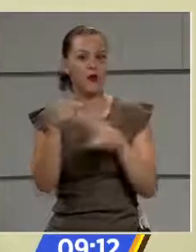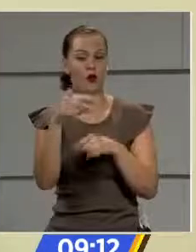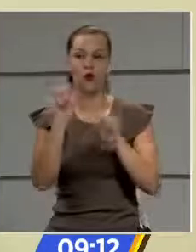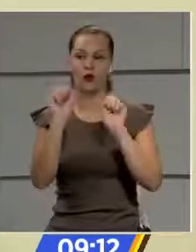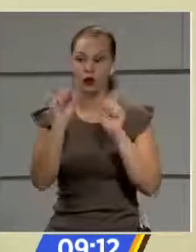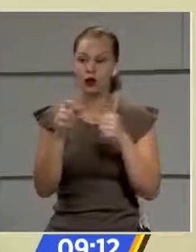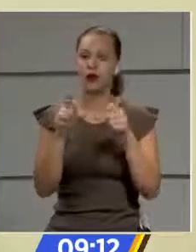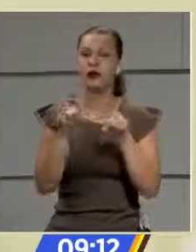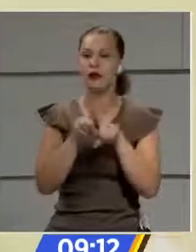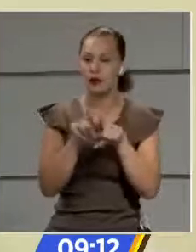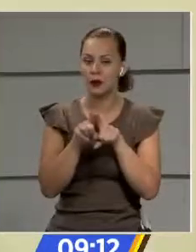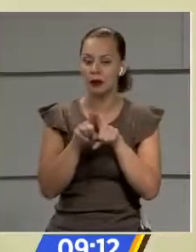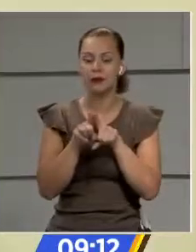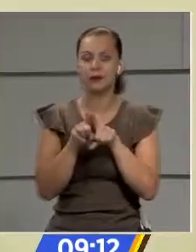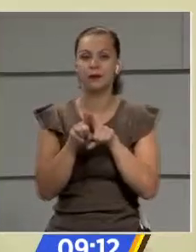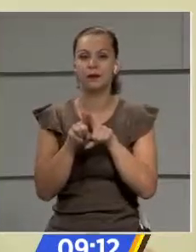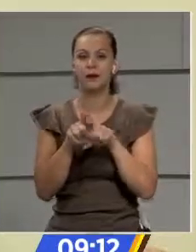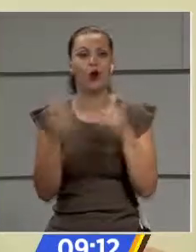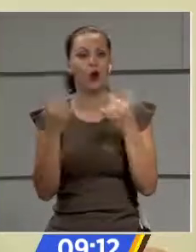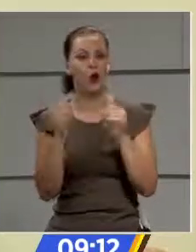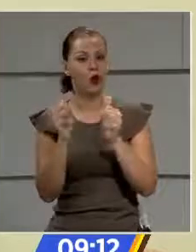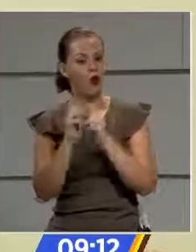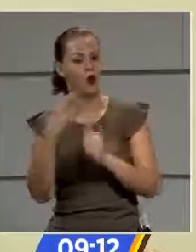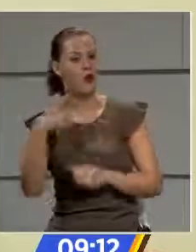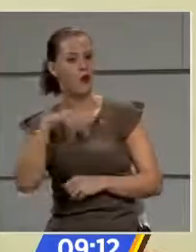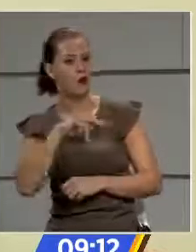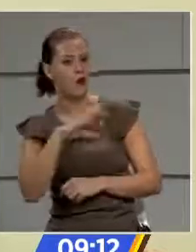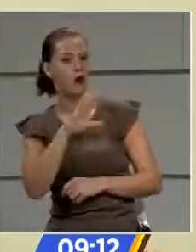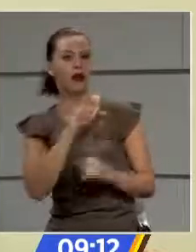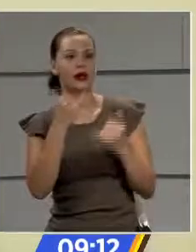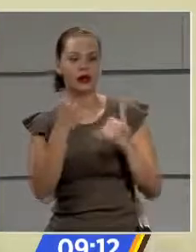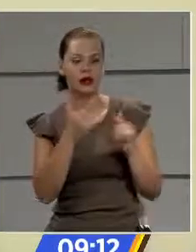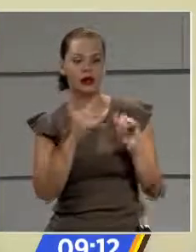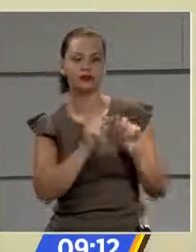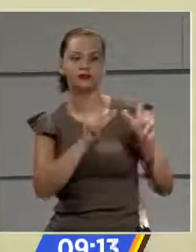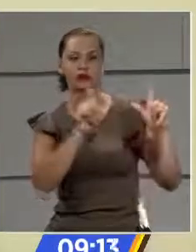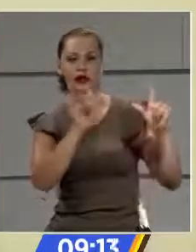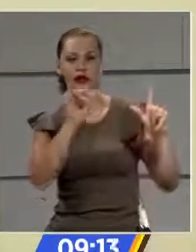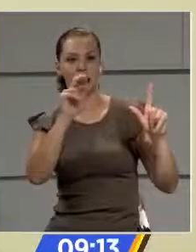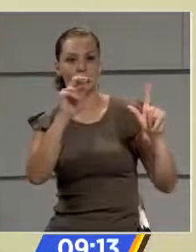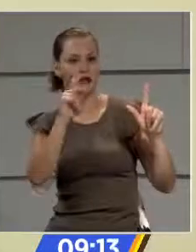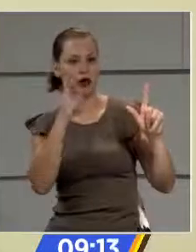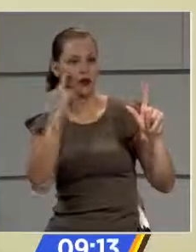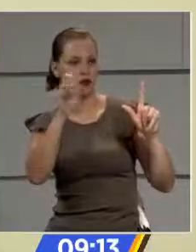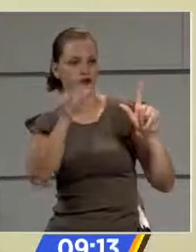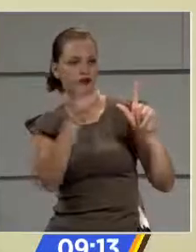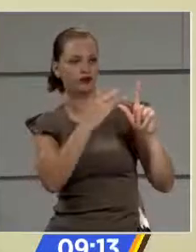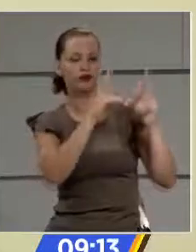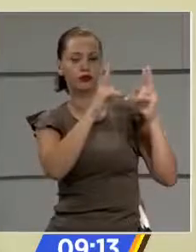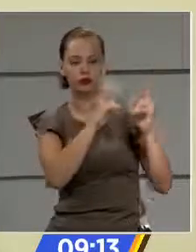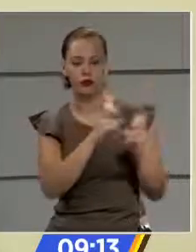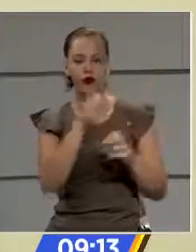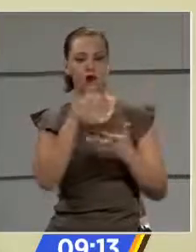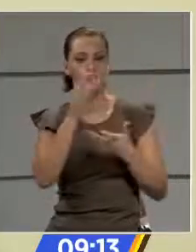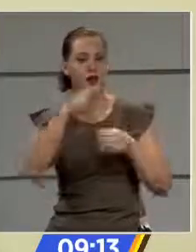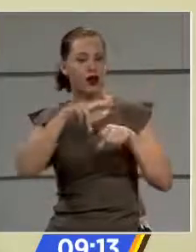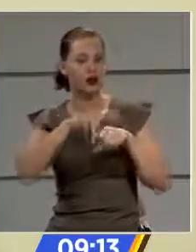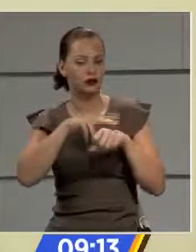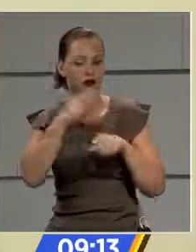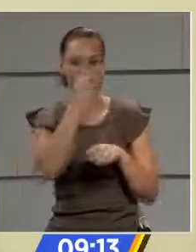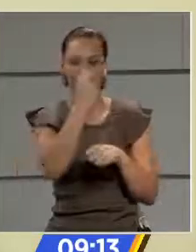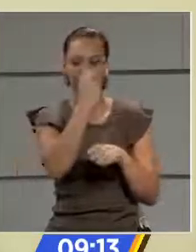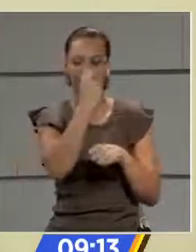también jugar con nosotros y que ya les estamos poniendo los links en nuestro Facebook Café Nacional para que vayan